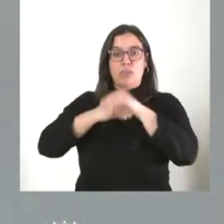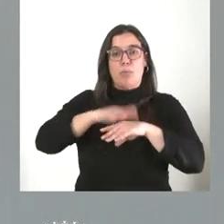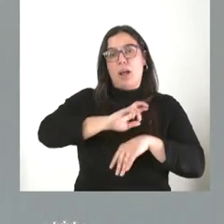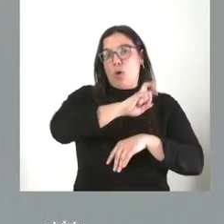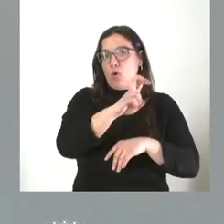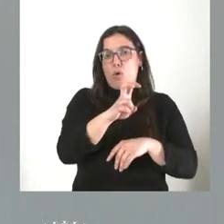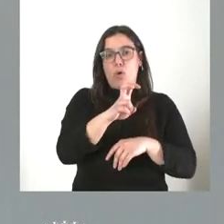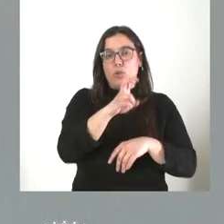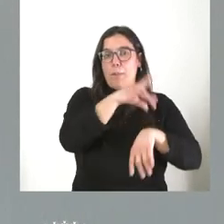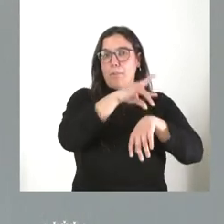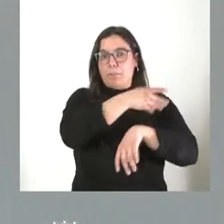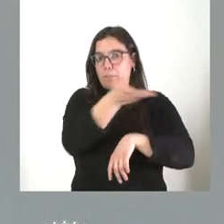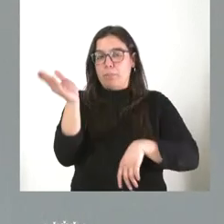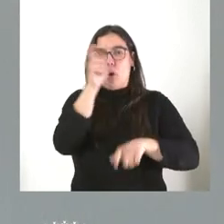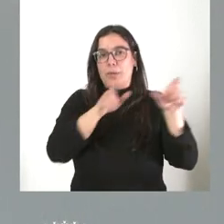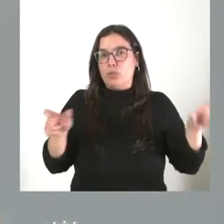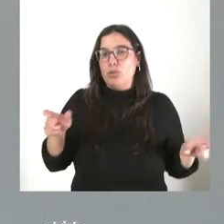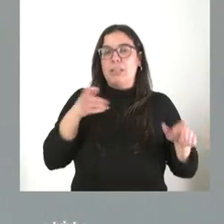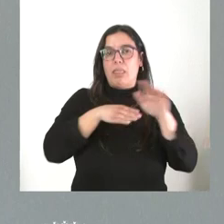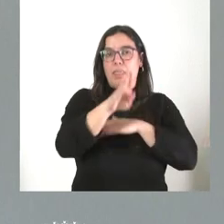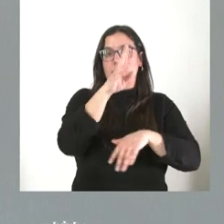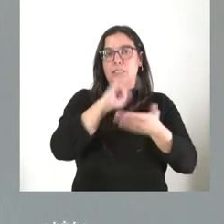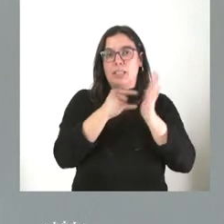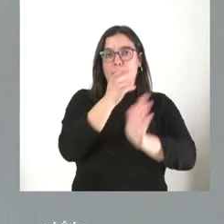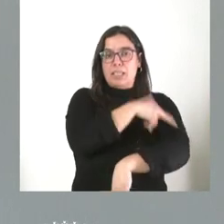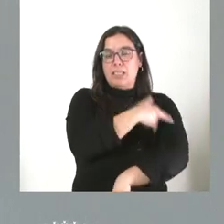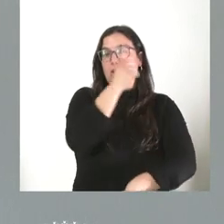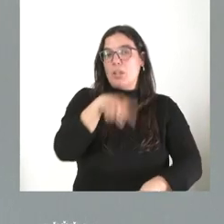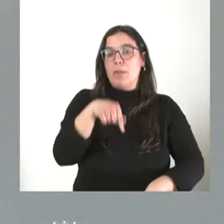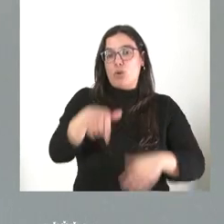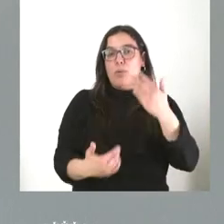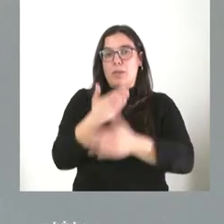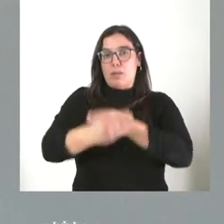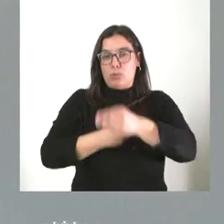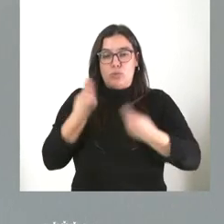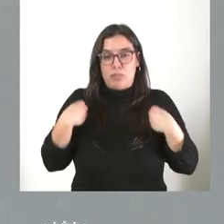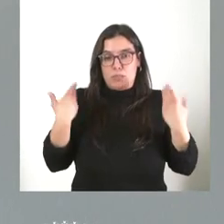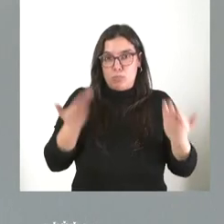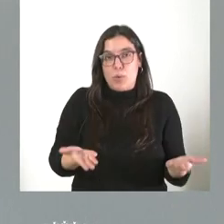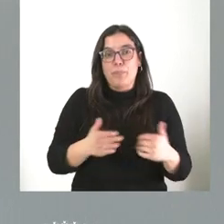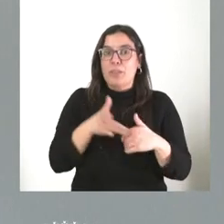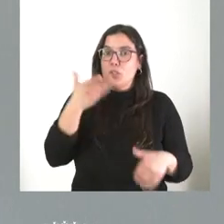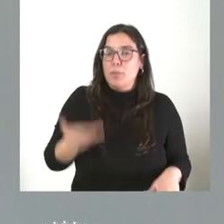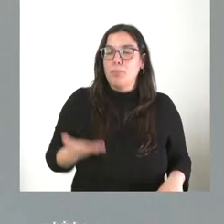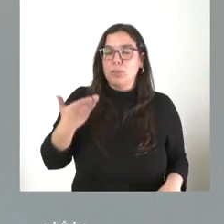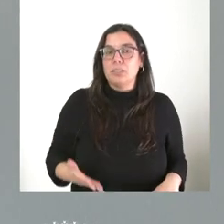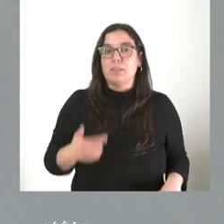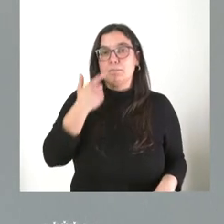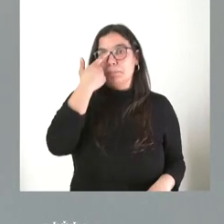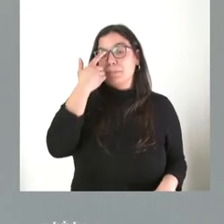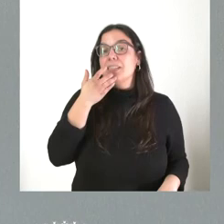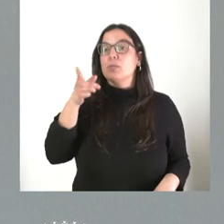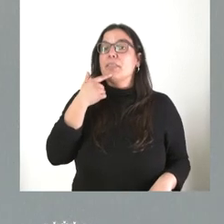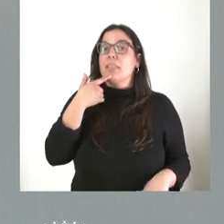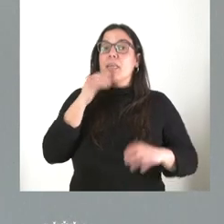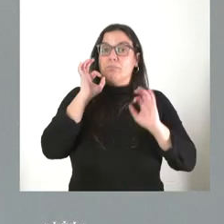tipo de personas que hace del sistema sanitario Y cómo hemos hecho también en la mañana de hoy y por tanto esto es importante cuando usted señala